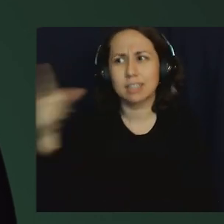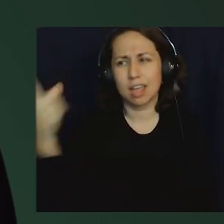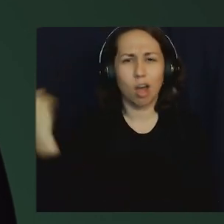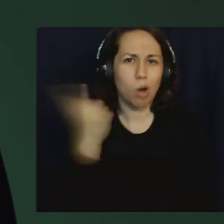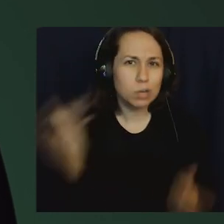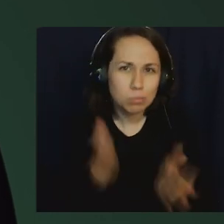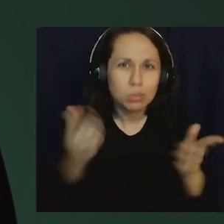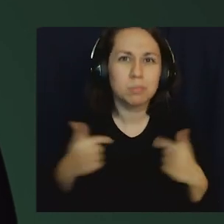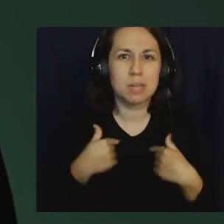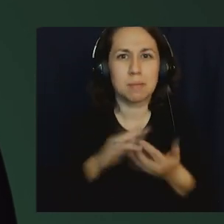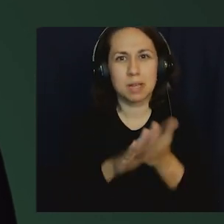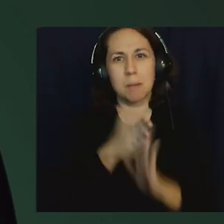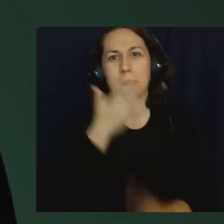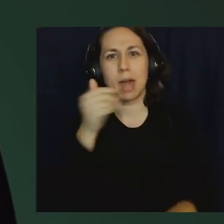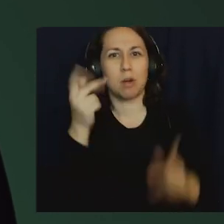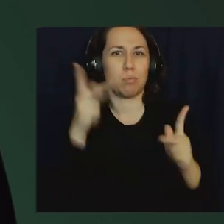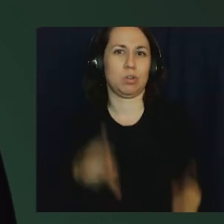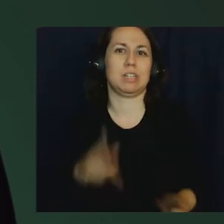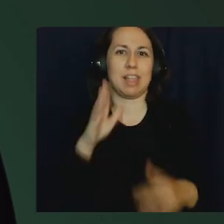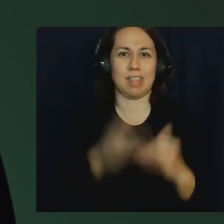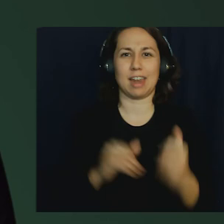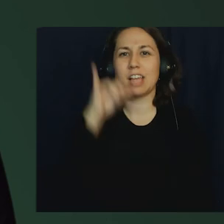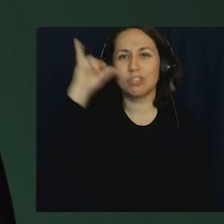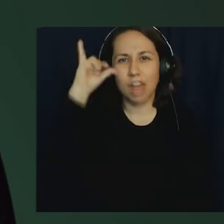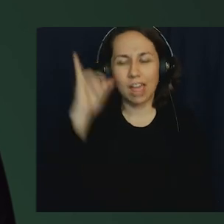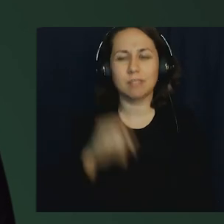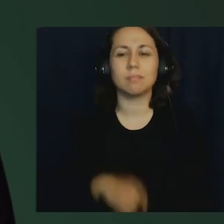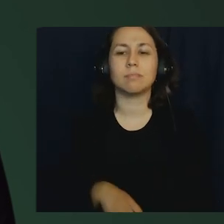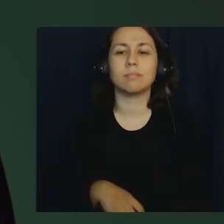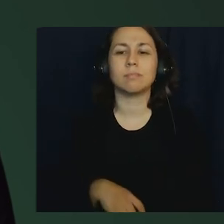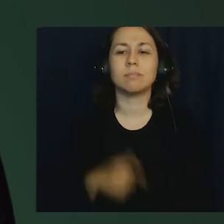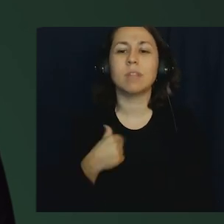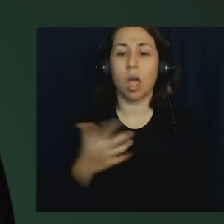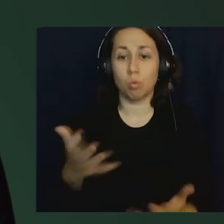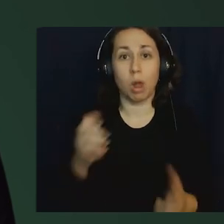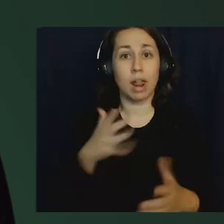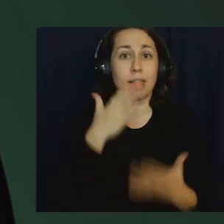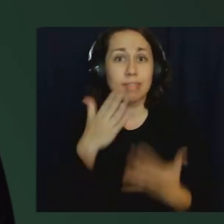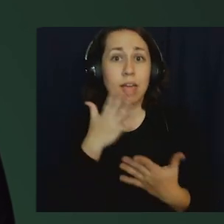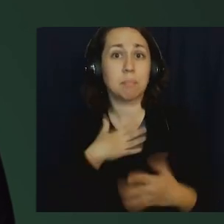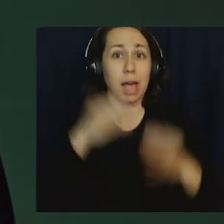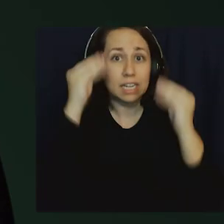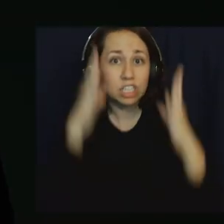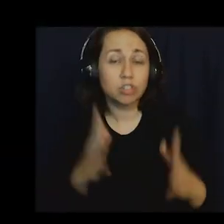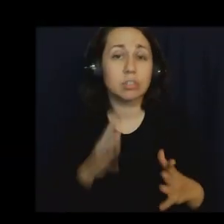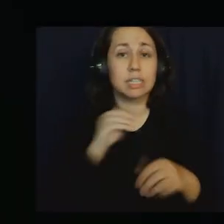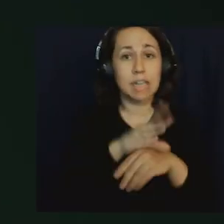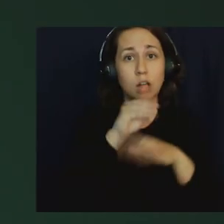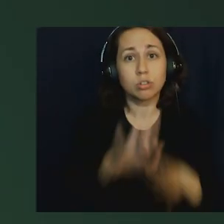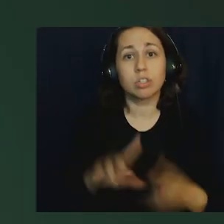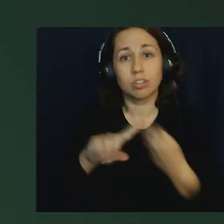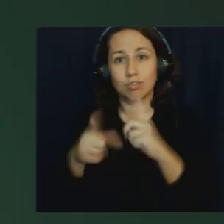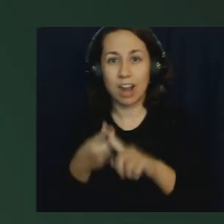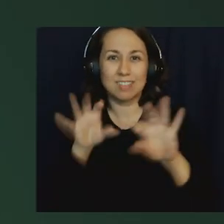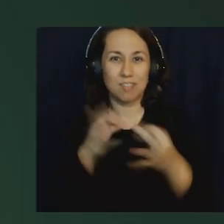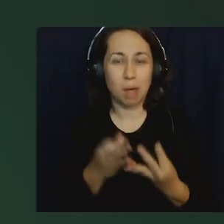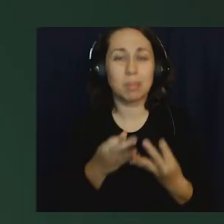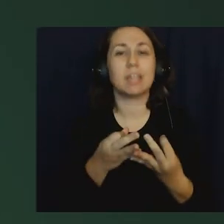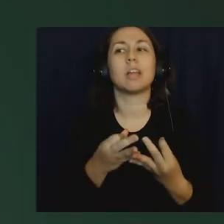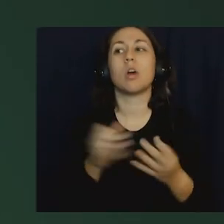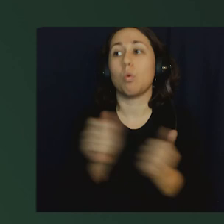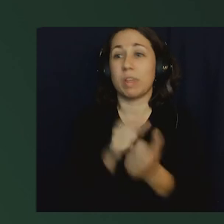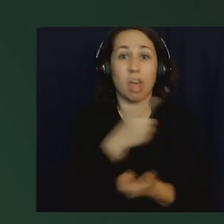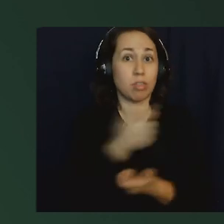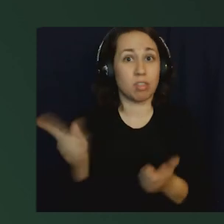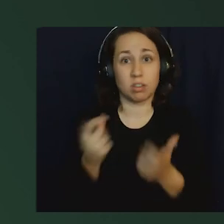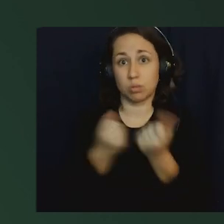este proceso. Quiero agradecer a mis primos que me han impulsado a ser mejor persona que ayer. Quiero agradecer a mis